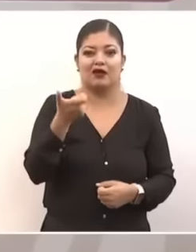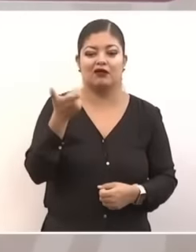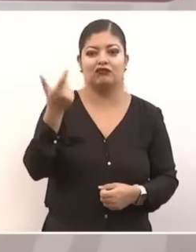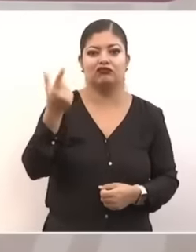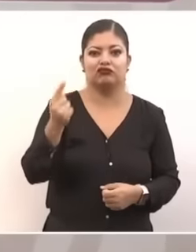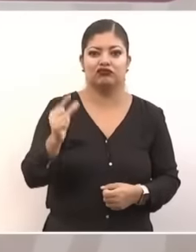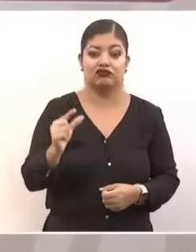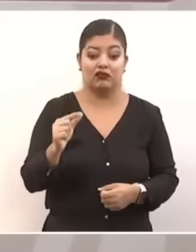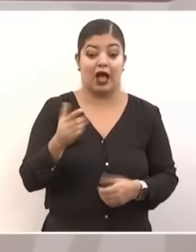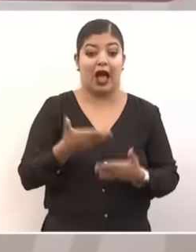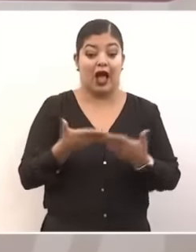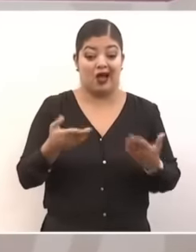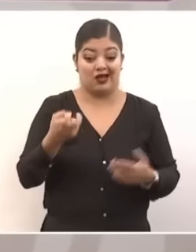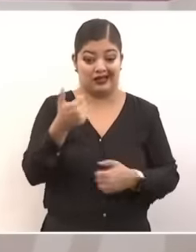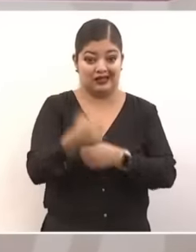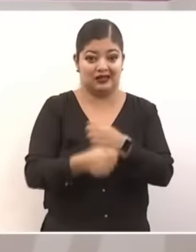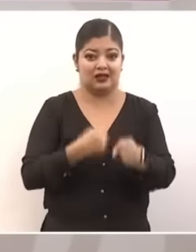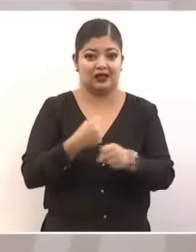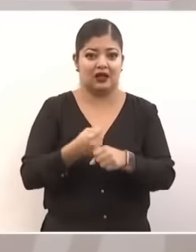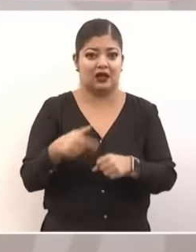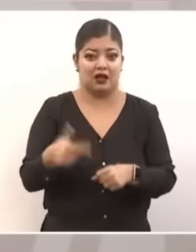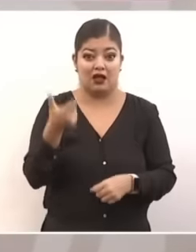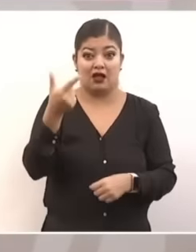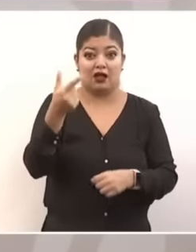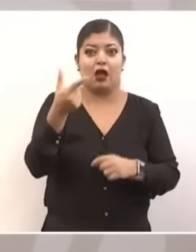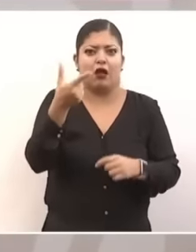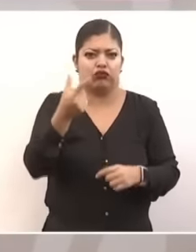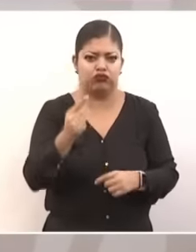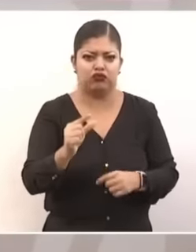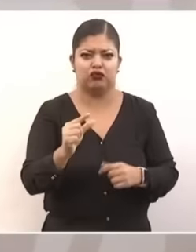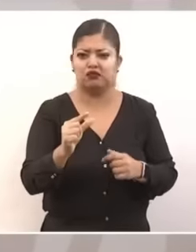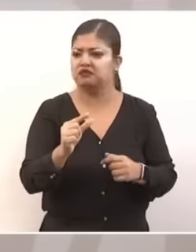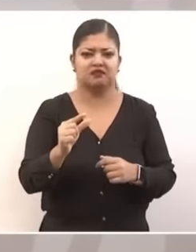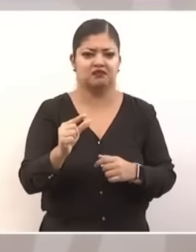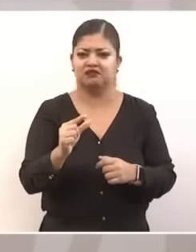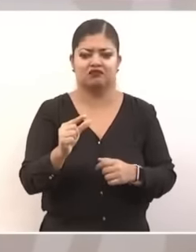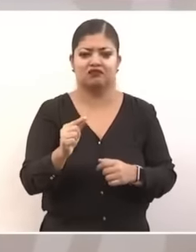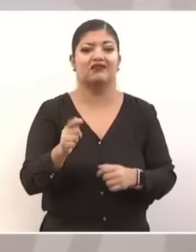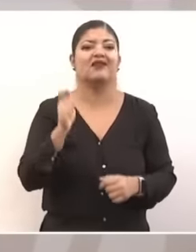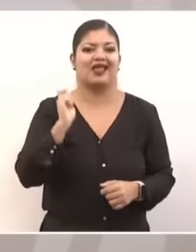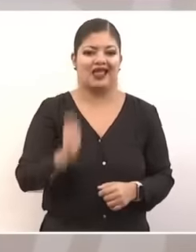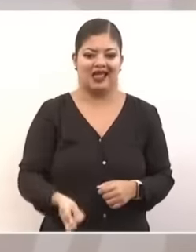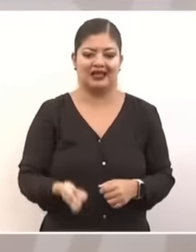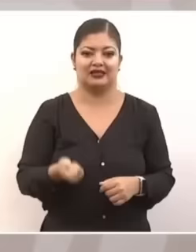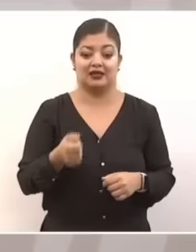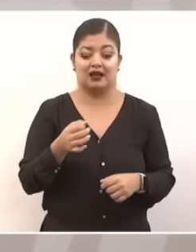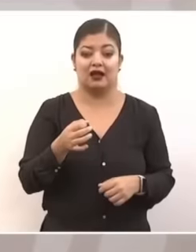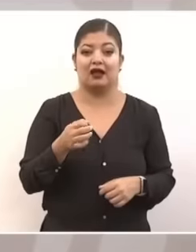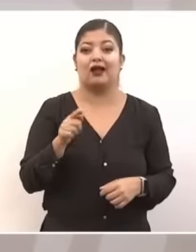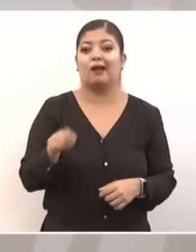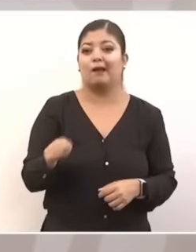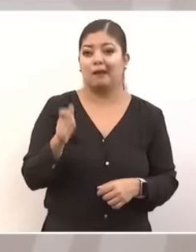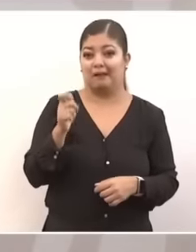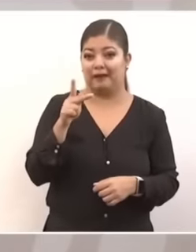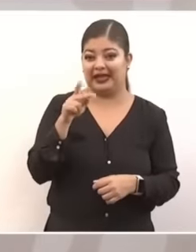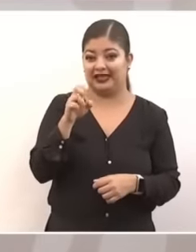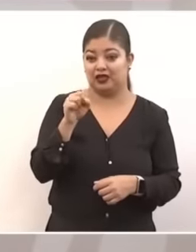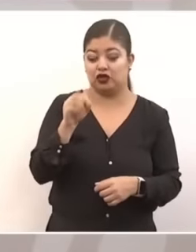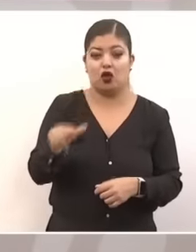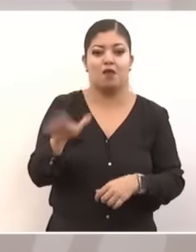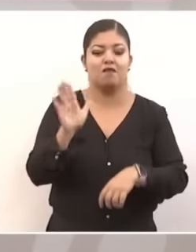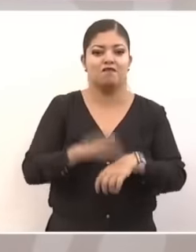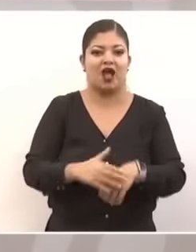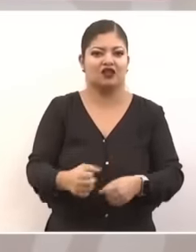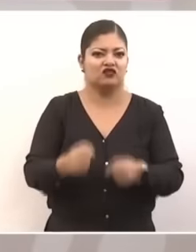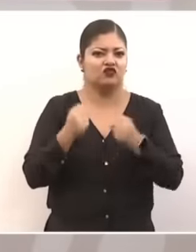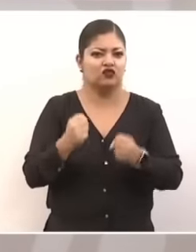Este sexenio no se ha devaluado el peso. Es la moneda más fuerte